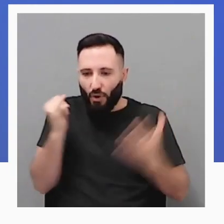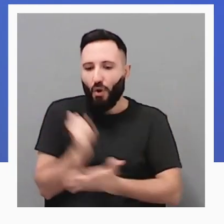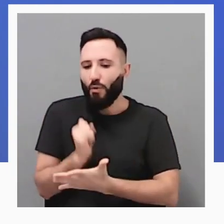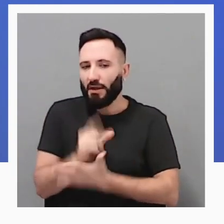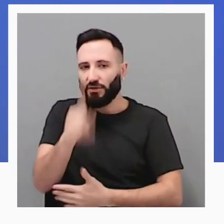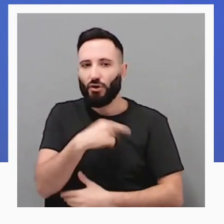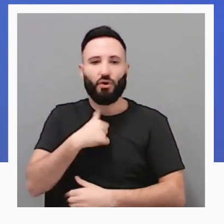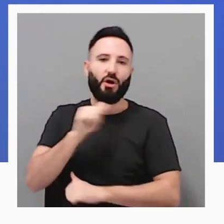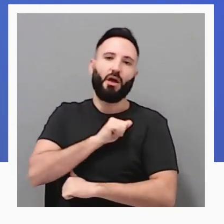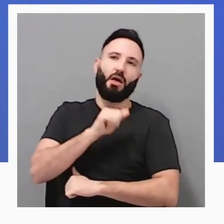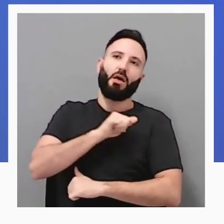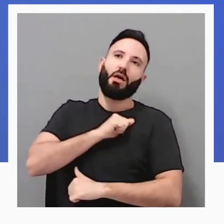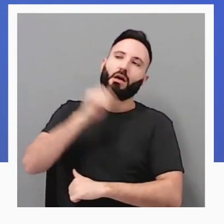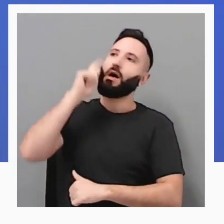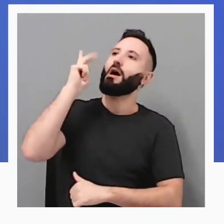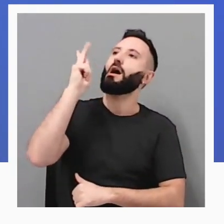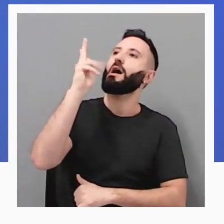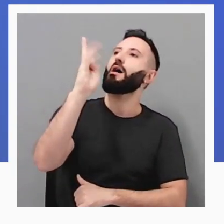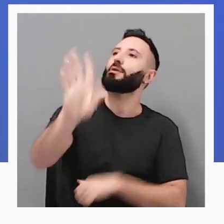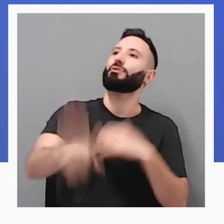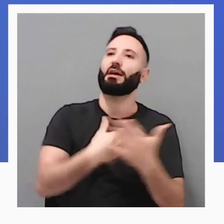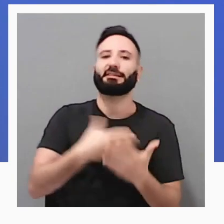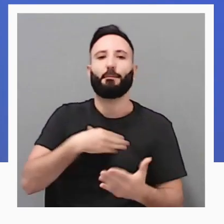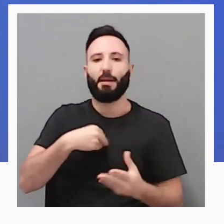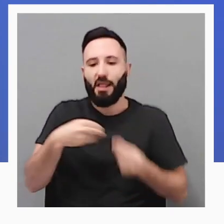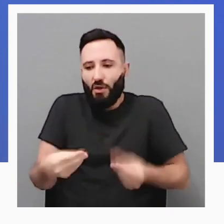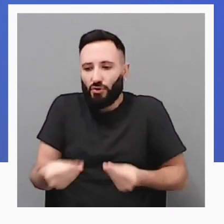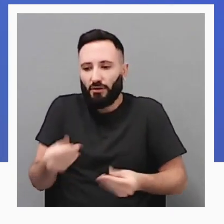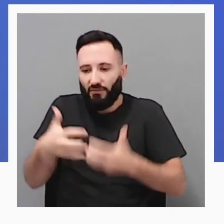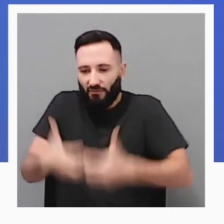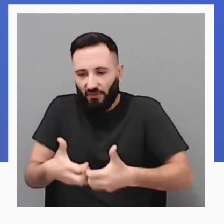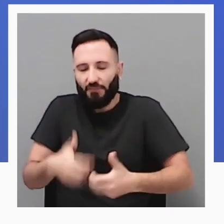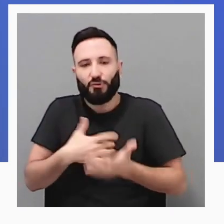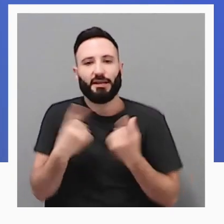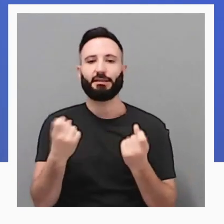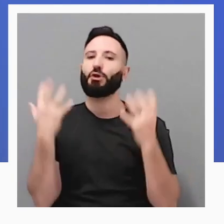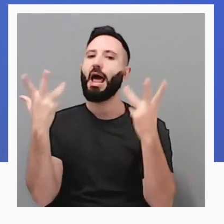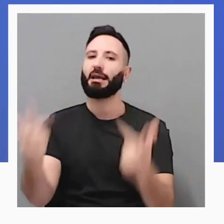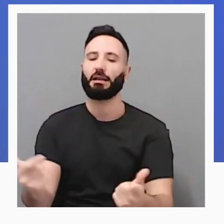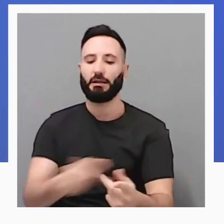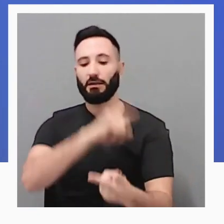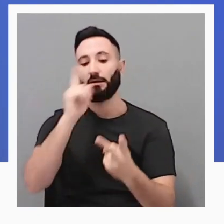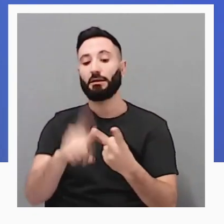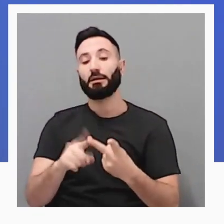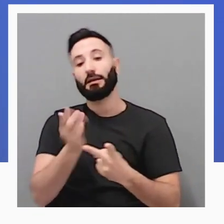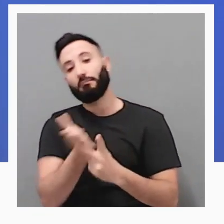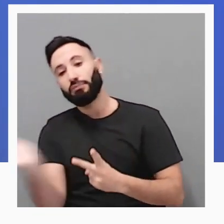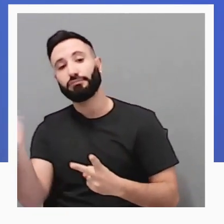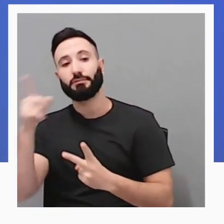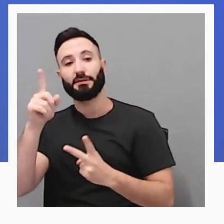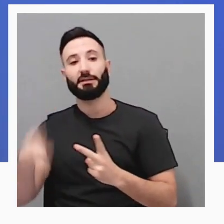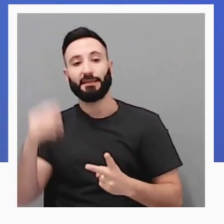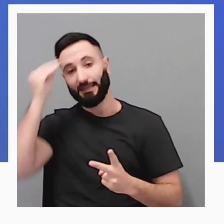años esperando a que la burocracia funcione. Necesitamos un canal mucho más ágil. Y por otra parte, y esto yo creo que